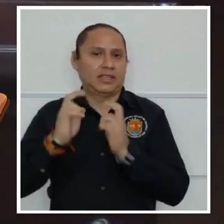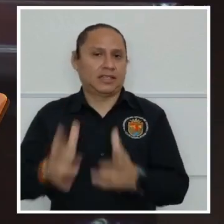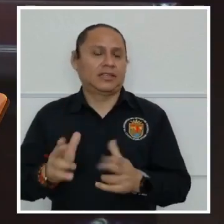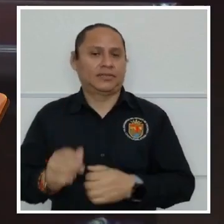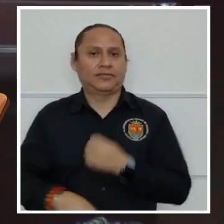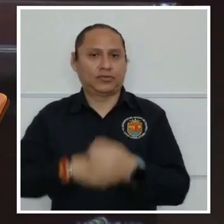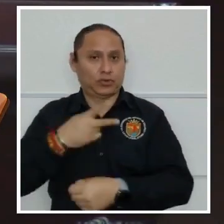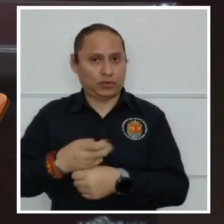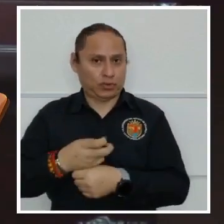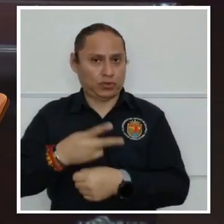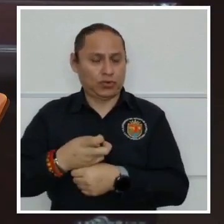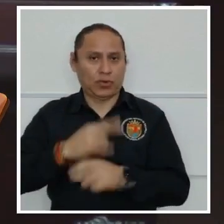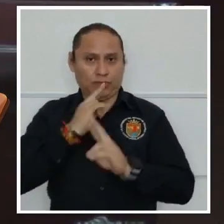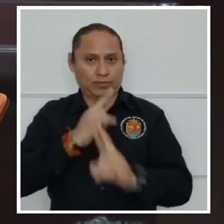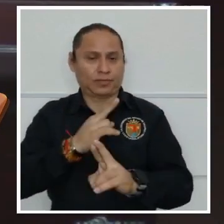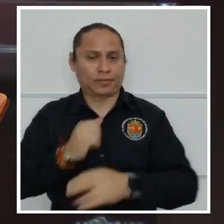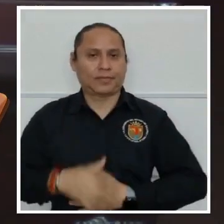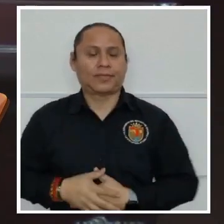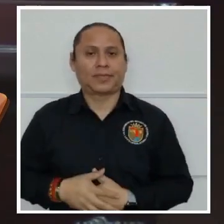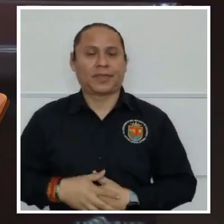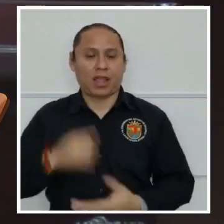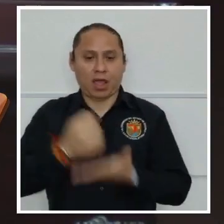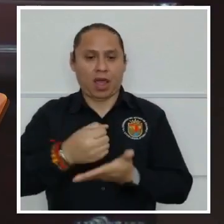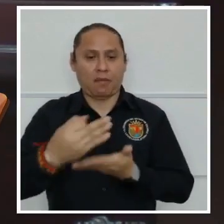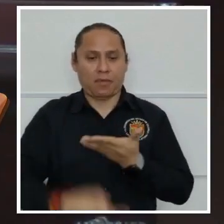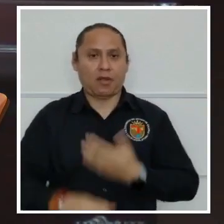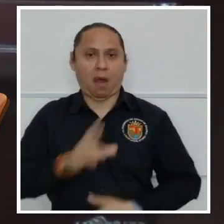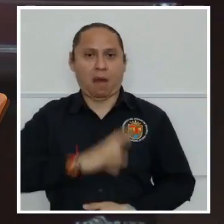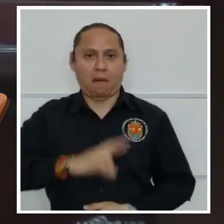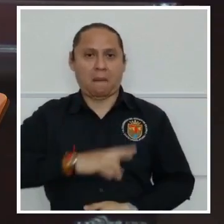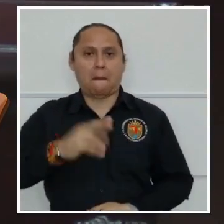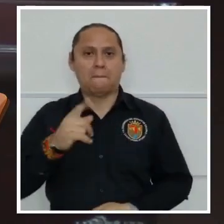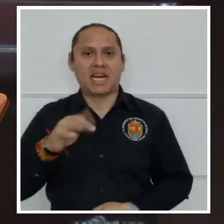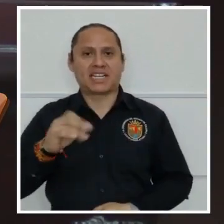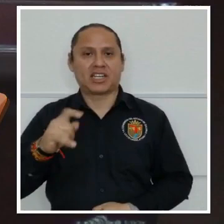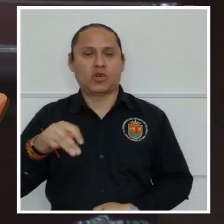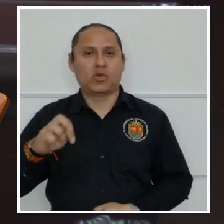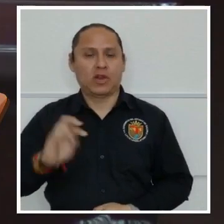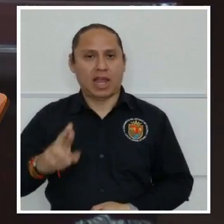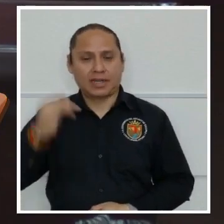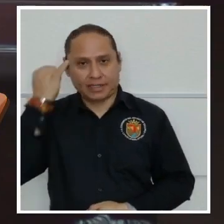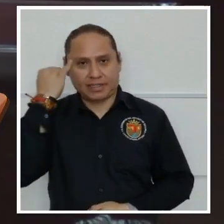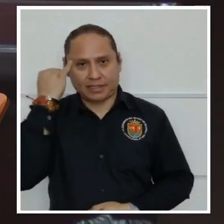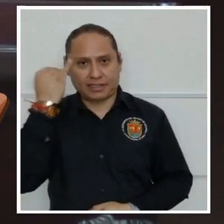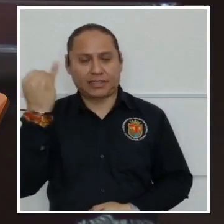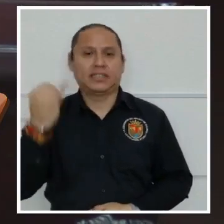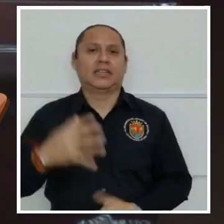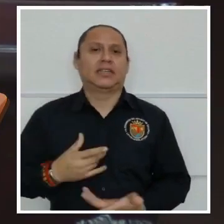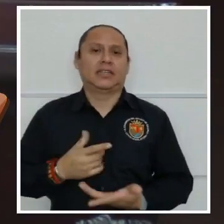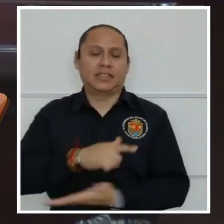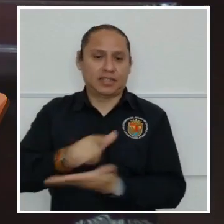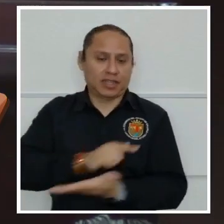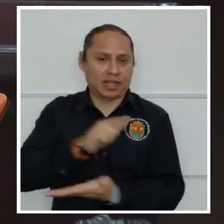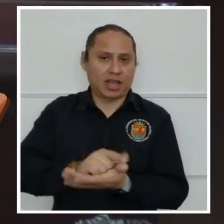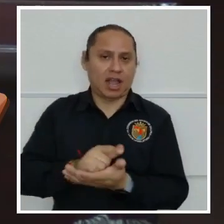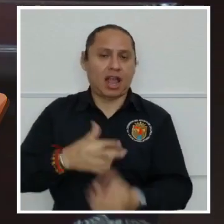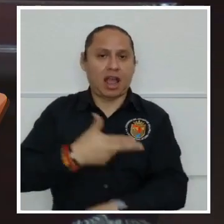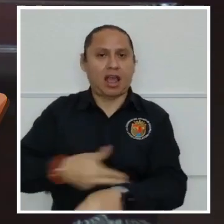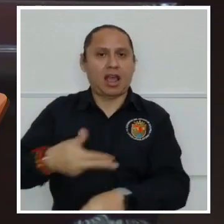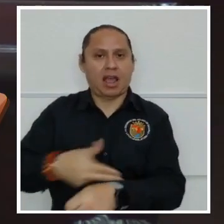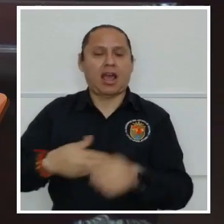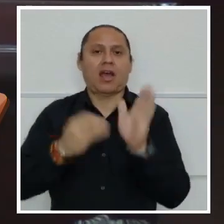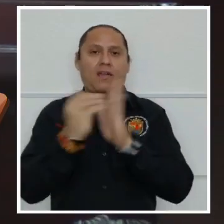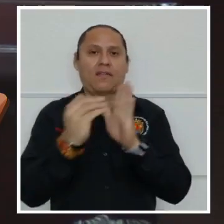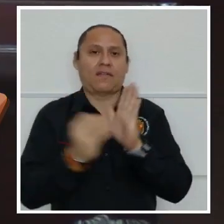Chiapas. Resolutivo segundo es de aprobarse en lo particular la iniciativa de decreto por el que se reforman